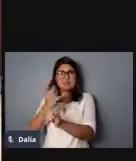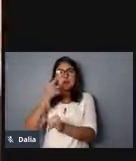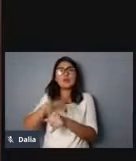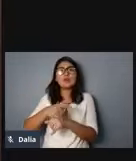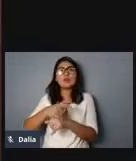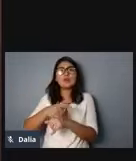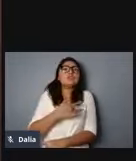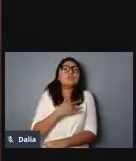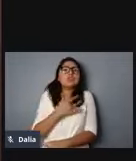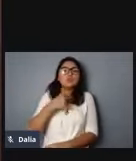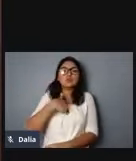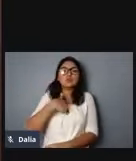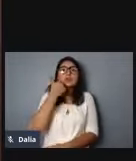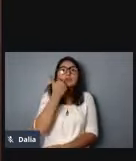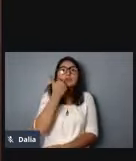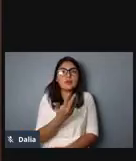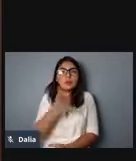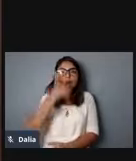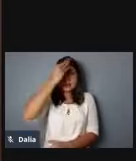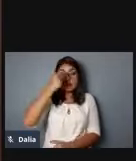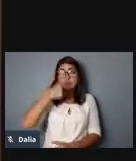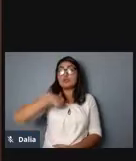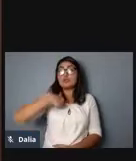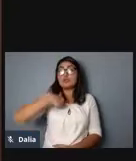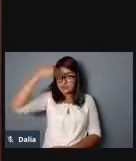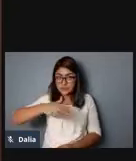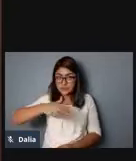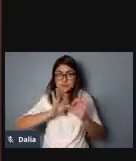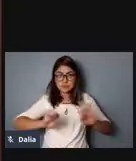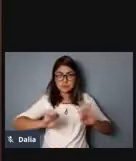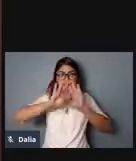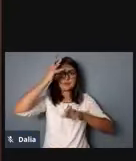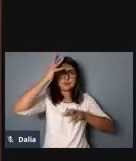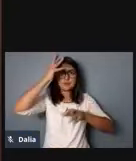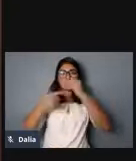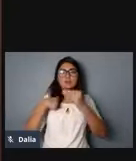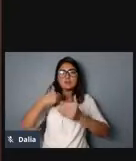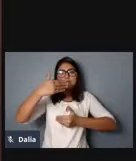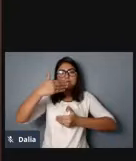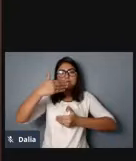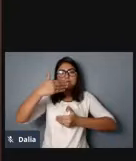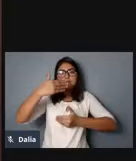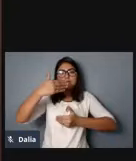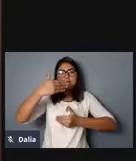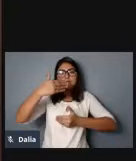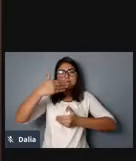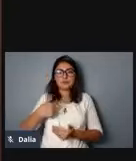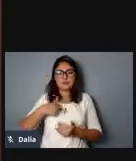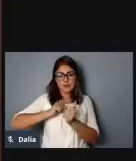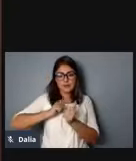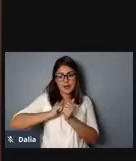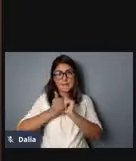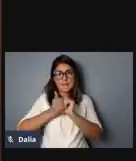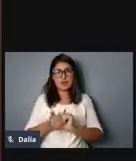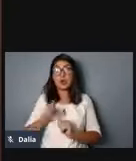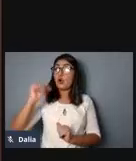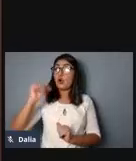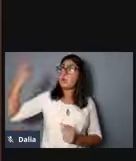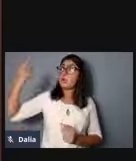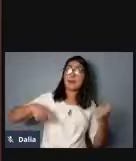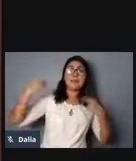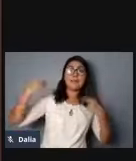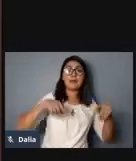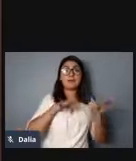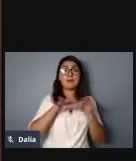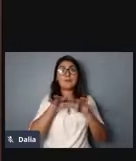para mi proceso evolutivo de ser humano. No porque me lo exijan ni en el trabajo, ni en la escuela,